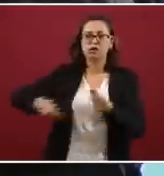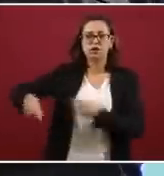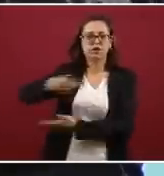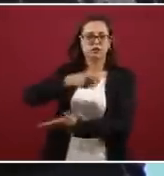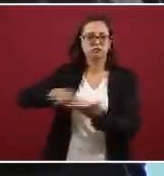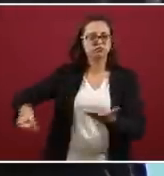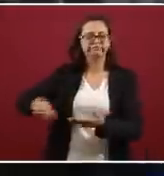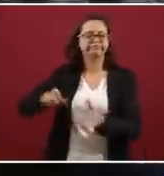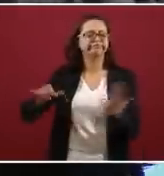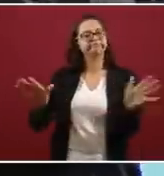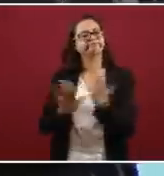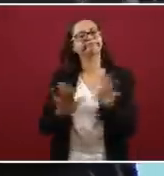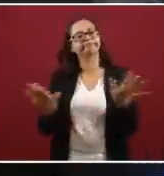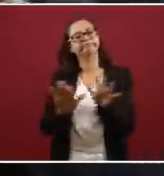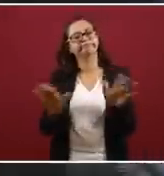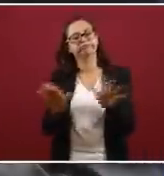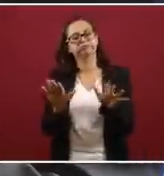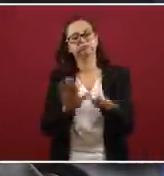Segalmex